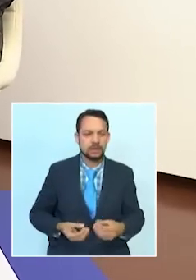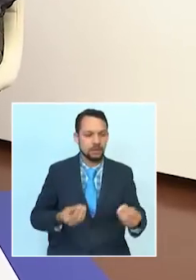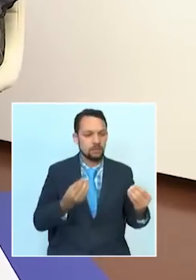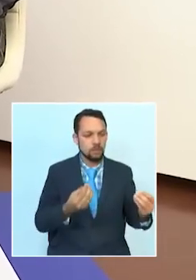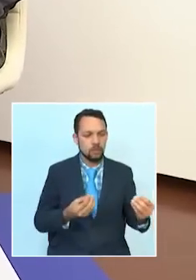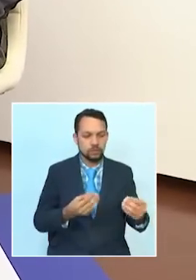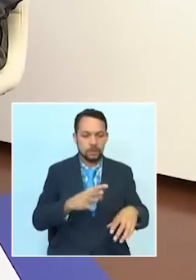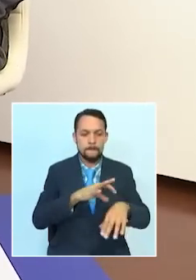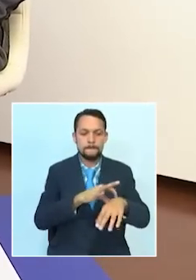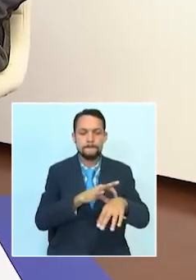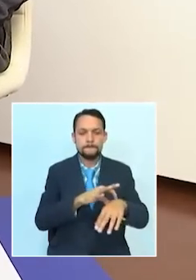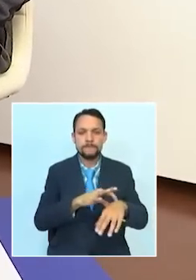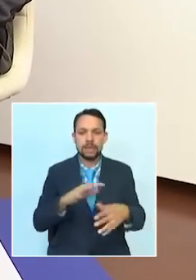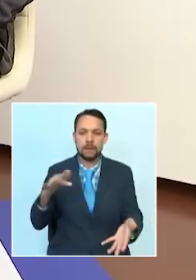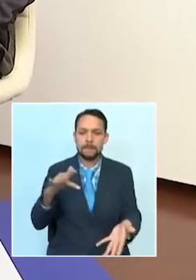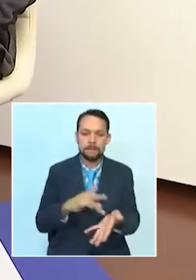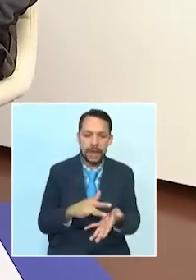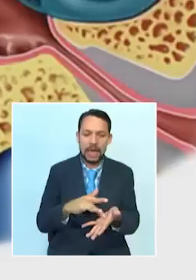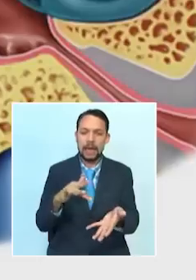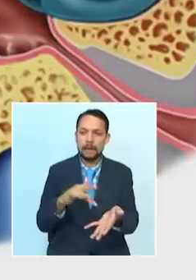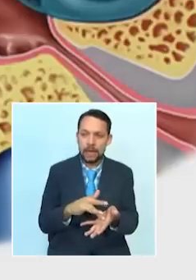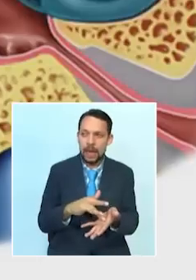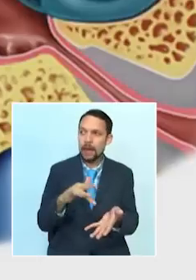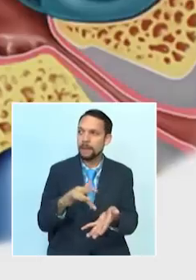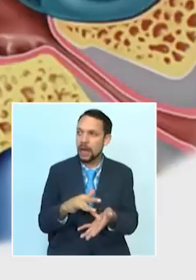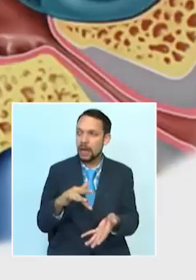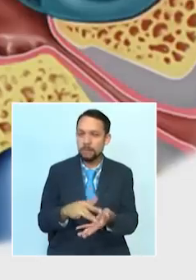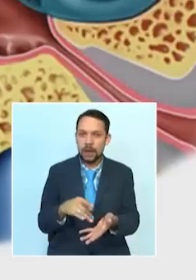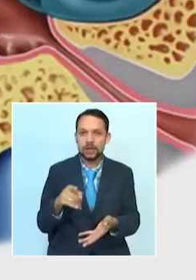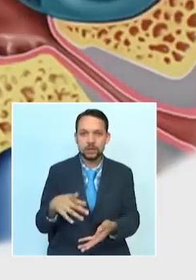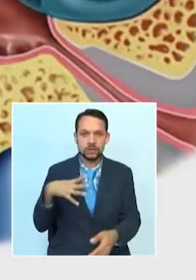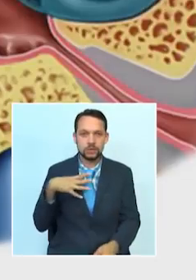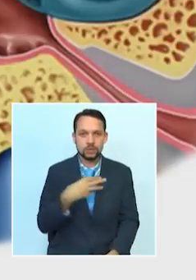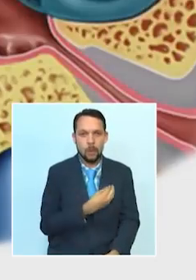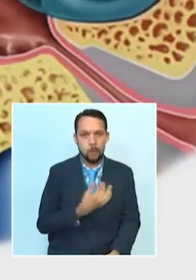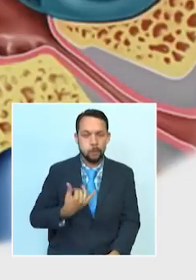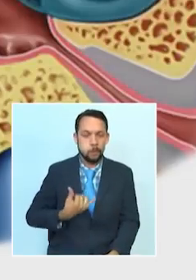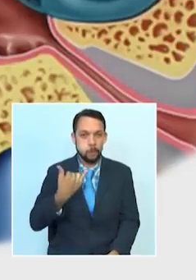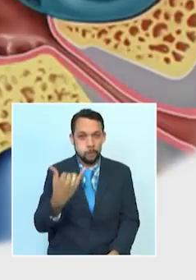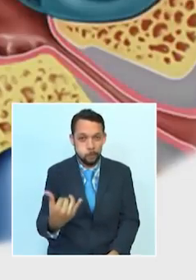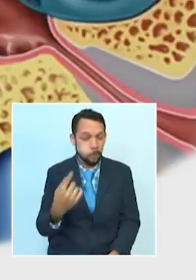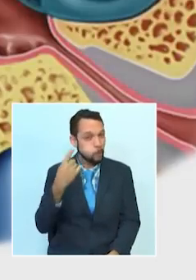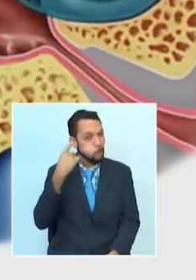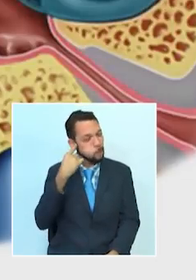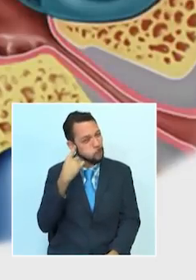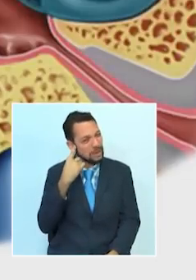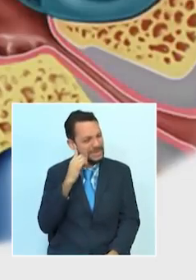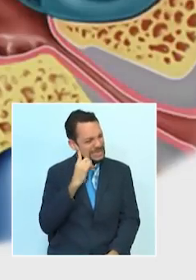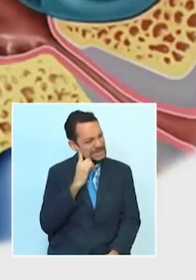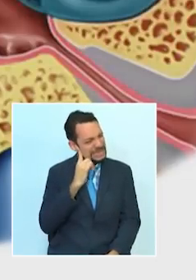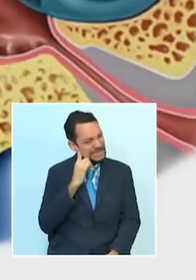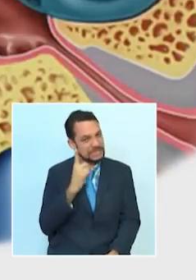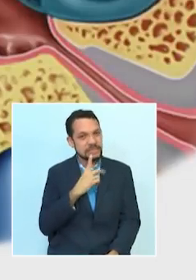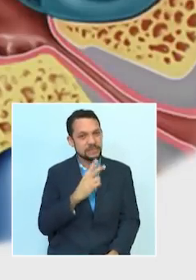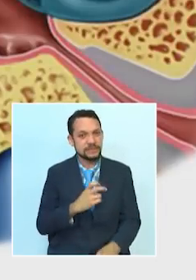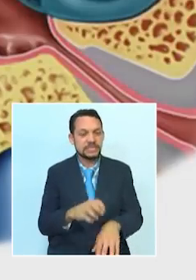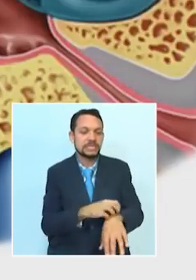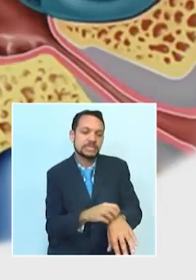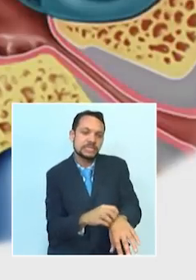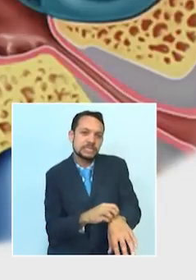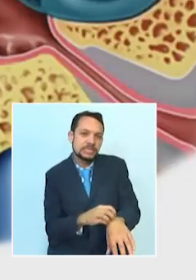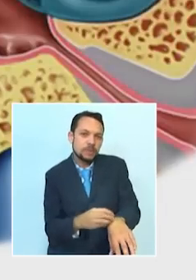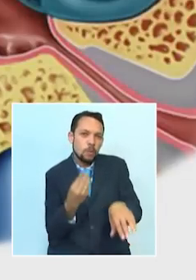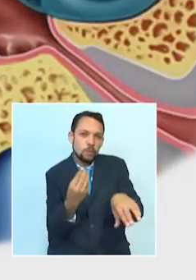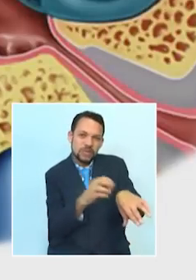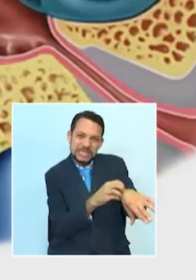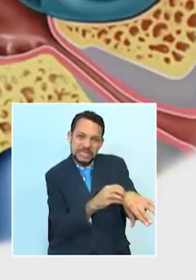frecuente y resulta que nosotros en los oídos podemos tener uno que esté haciendo un proceso alérgico en lo que es el